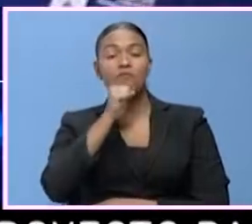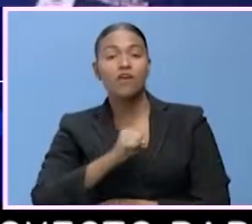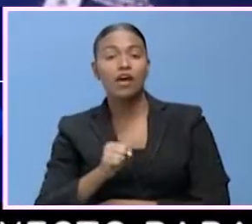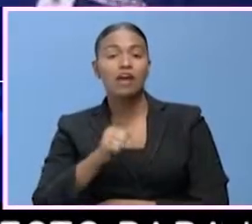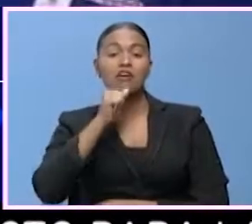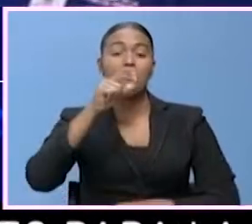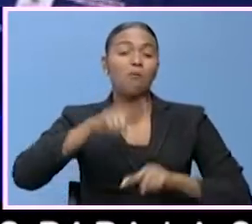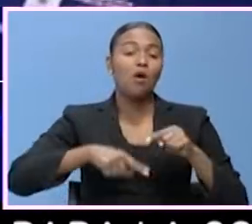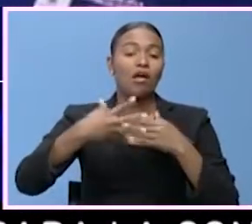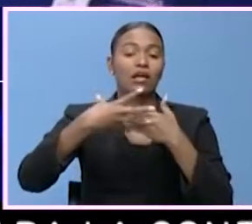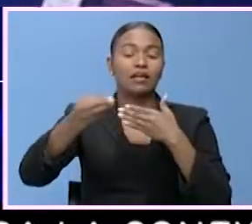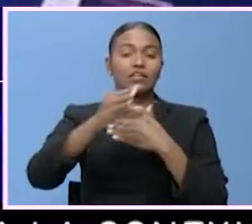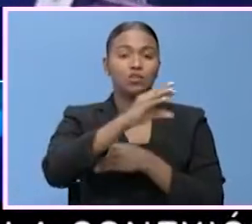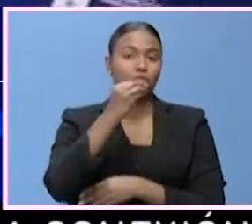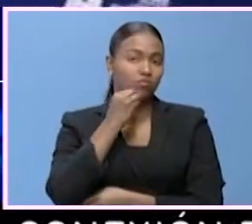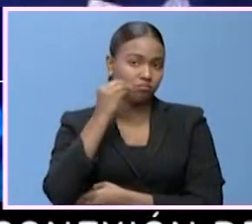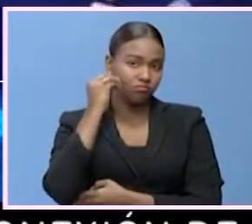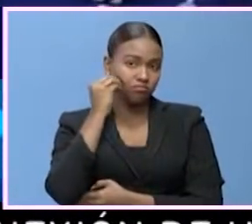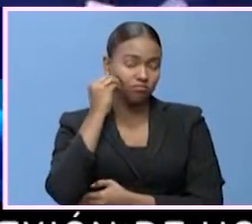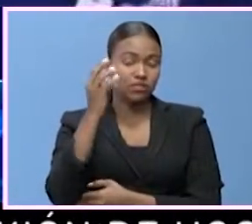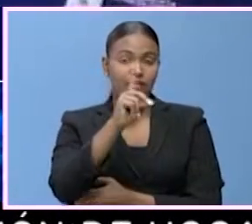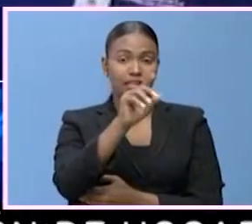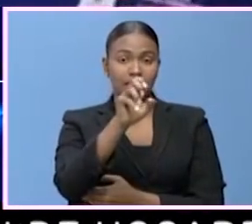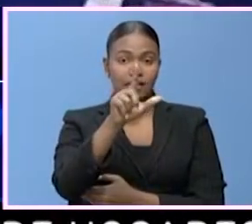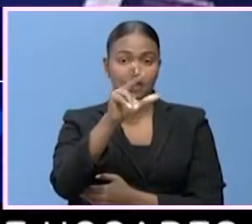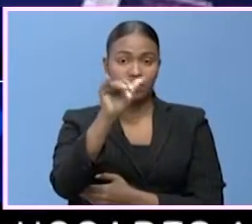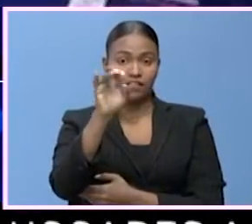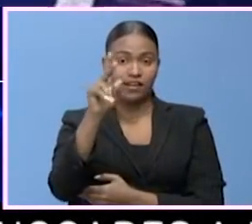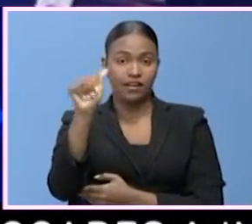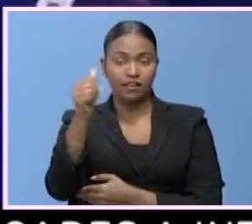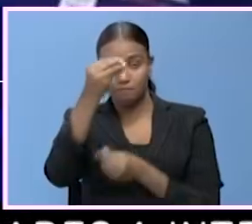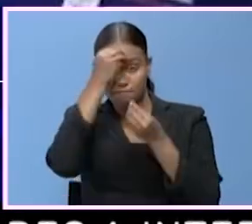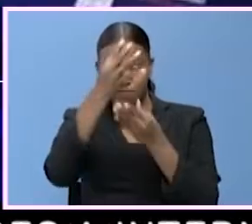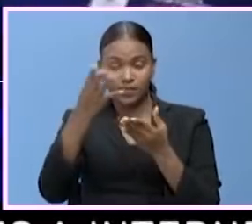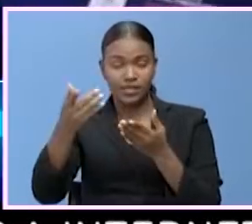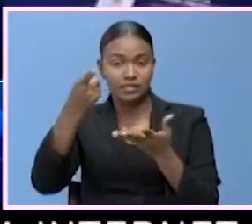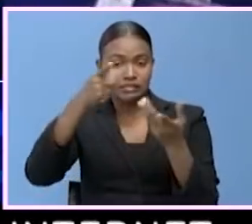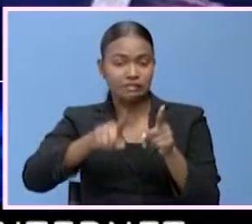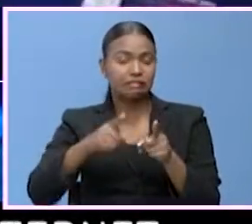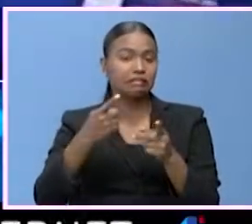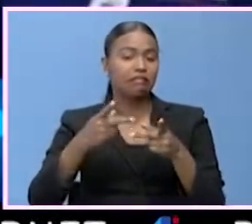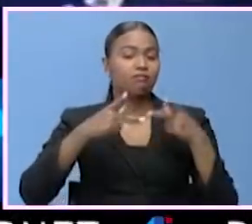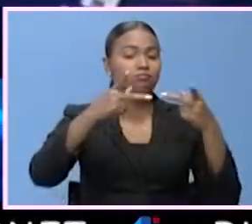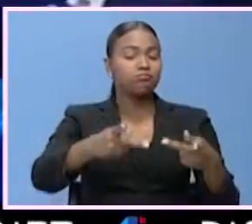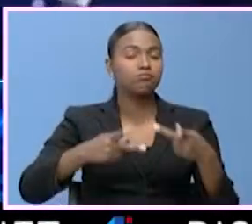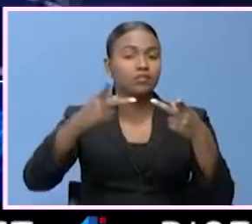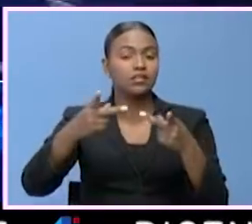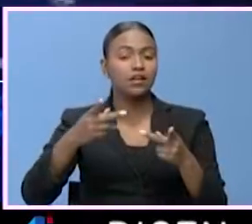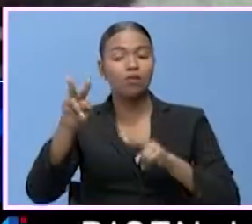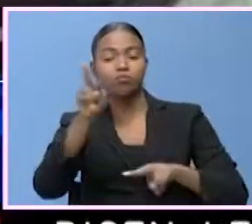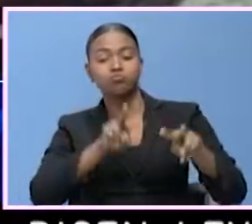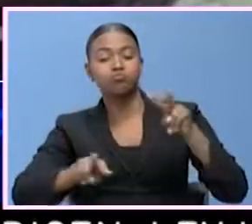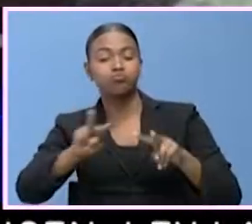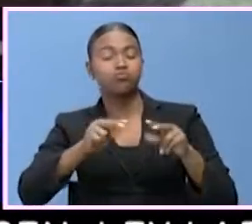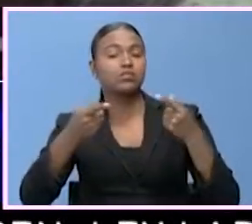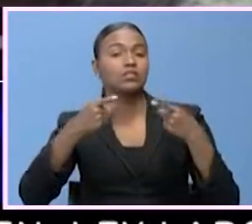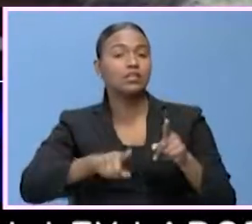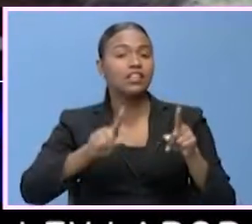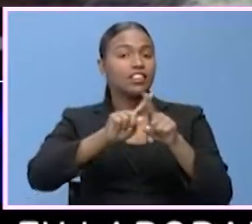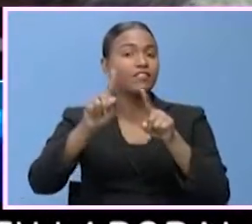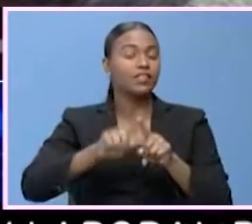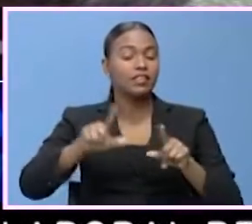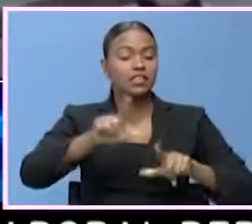no puedan salir de sus domicilios. Daniel Rivera emitió estas declaraciones previo a un recorrido de supervisión realizado en